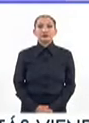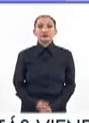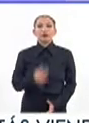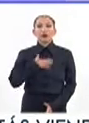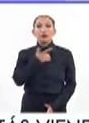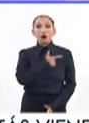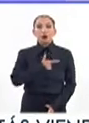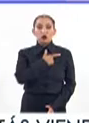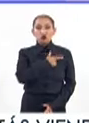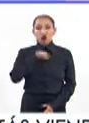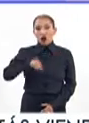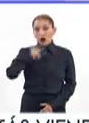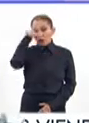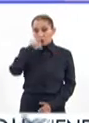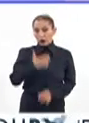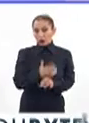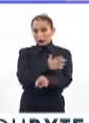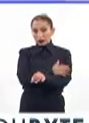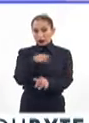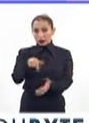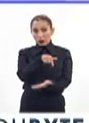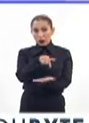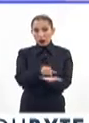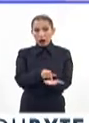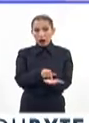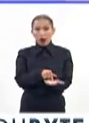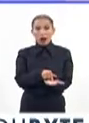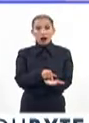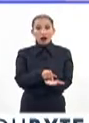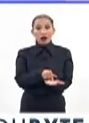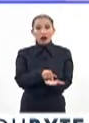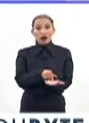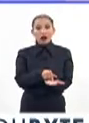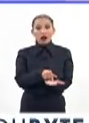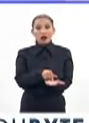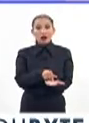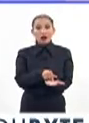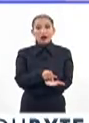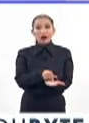Bueno, me da mucho gusto que esta noche nos acompañe en el estudio el